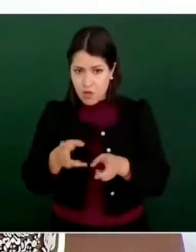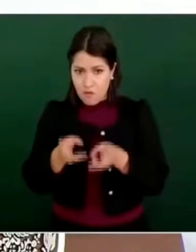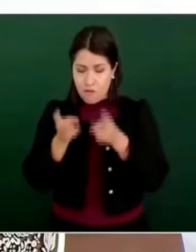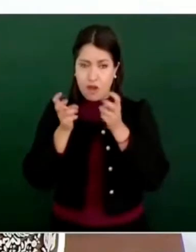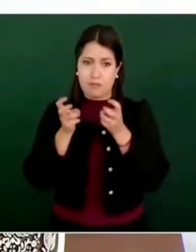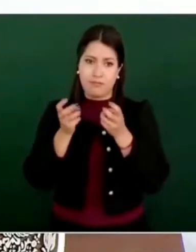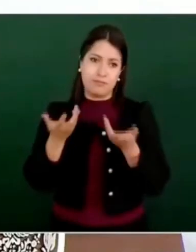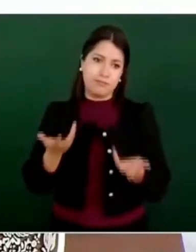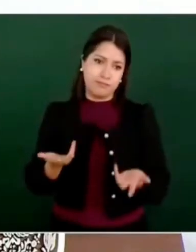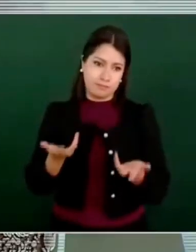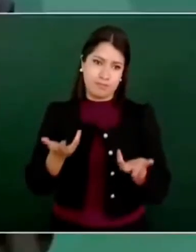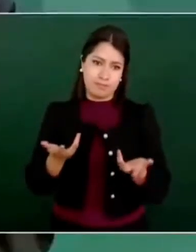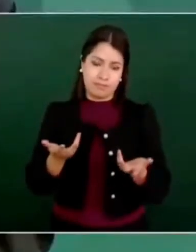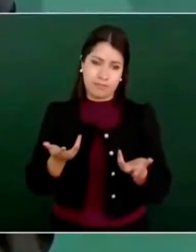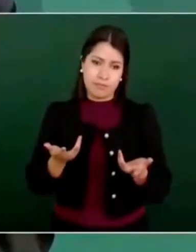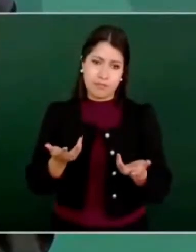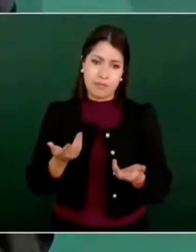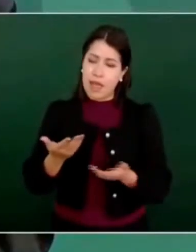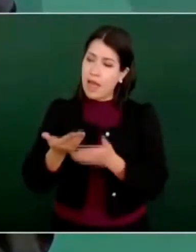en 1847.